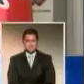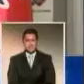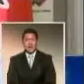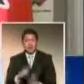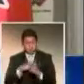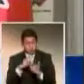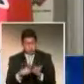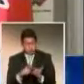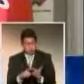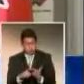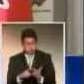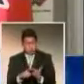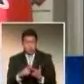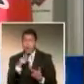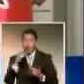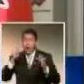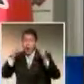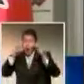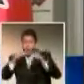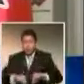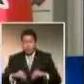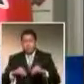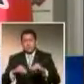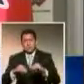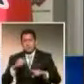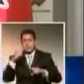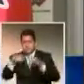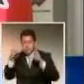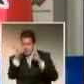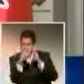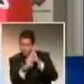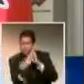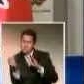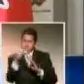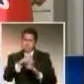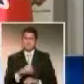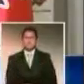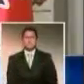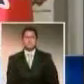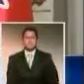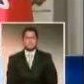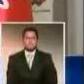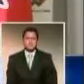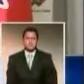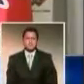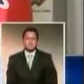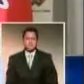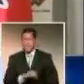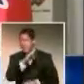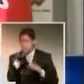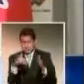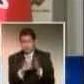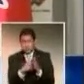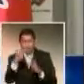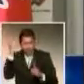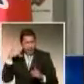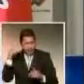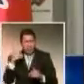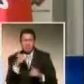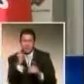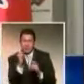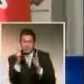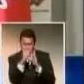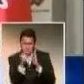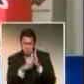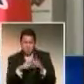En este sentido, hemos aprobado los siguientes elementos adicionales a todas las garantías electorales